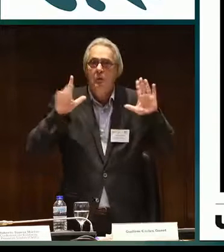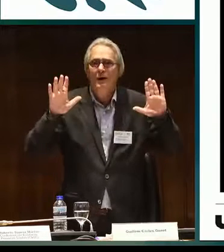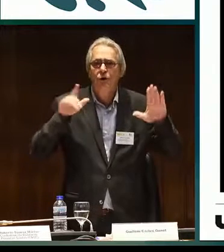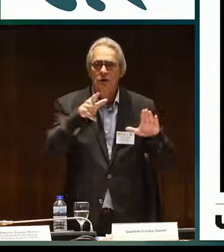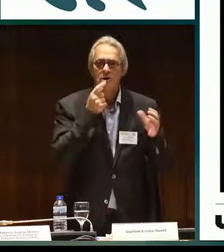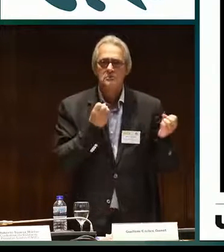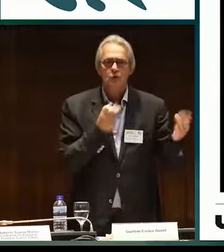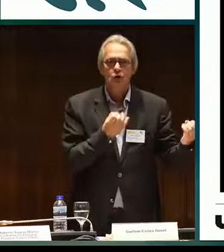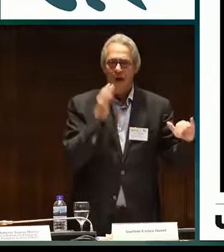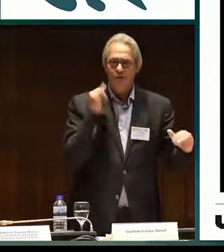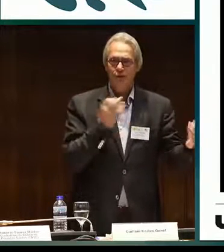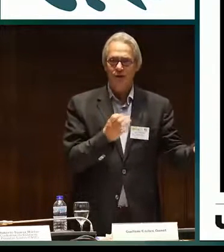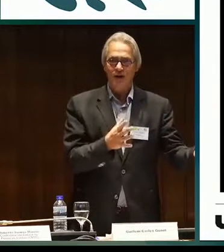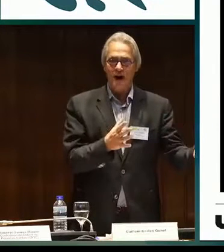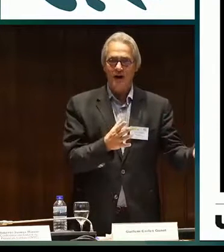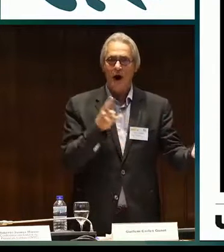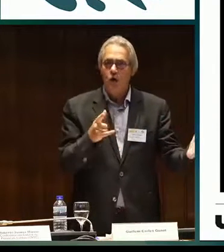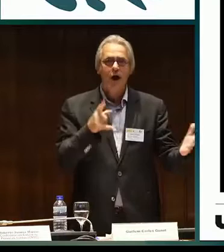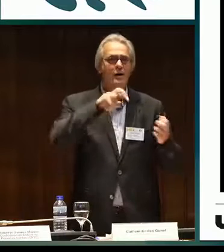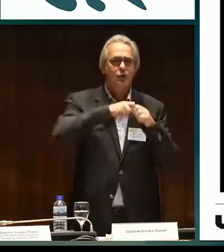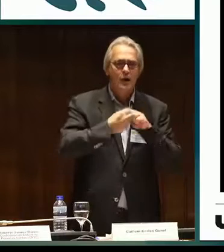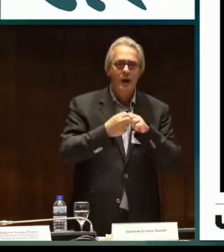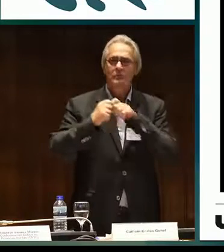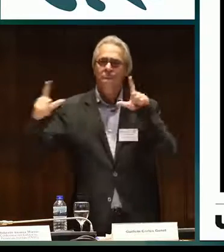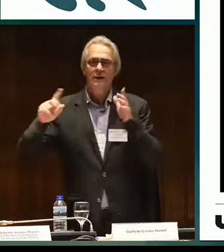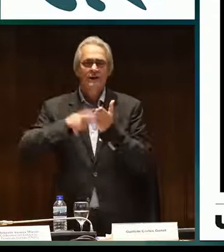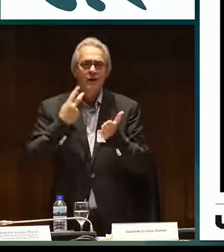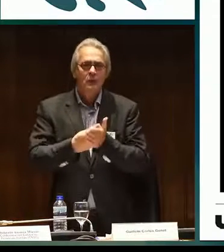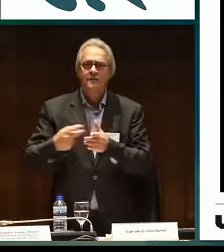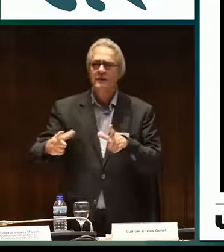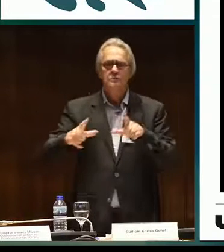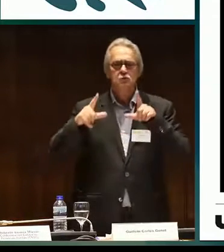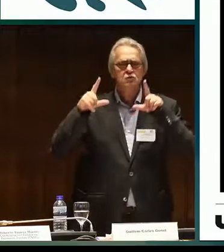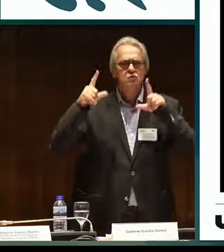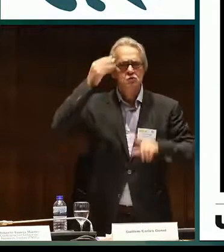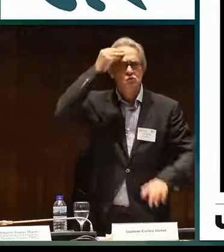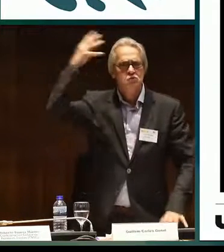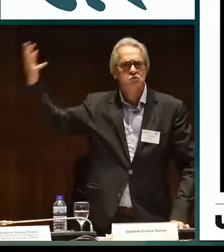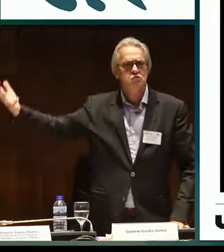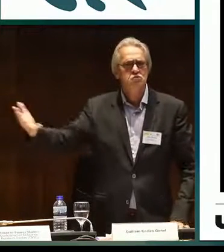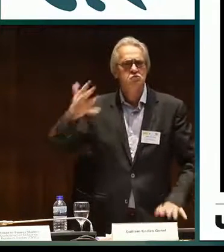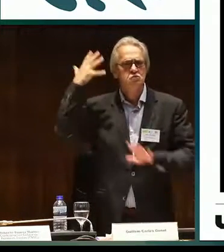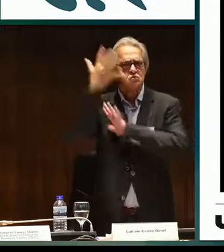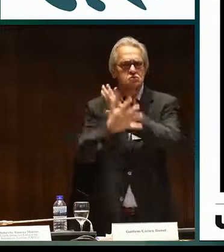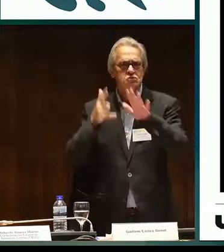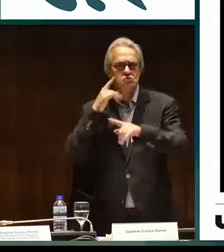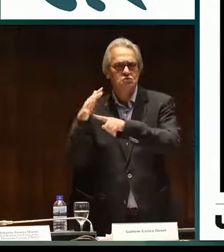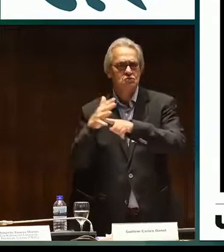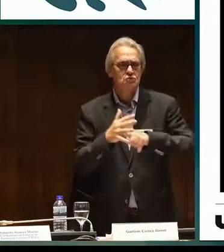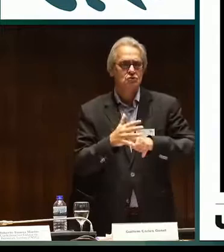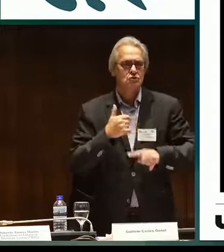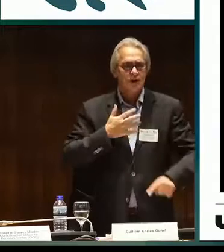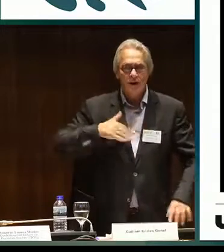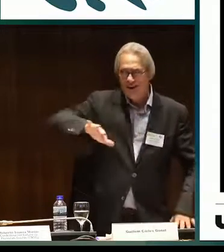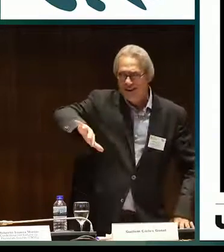problemas lectoescritores que tenemos, pero ahora sí que tenemos acceso a información cada día gracias a los signoblogs en